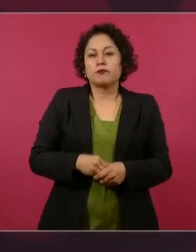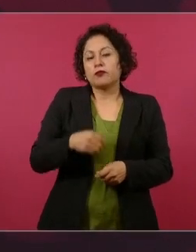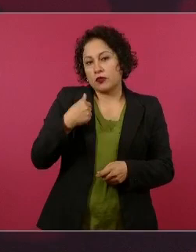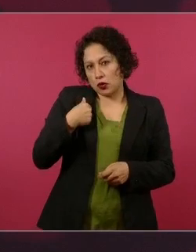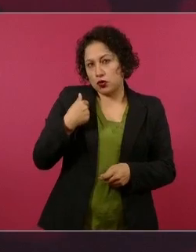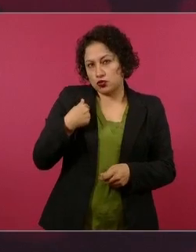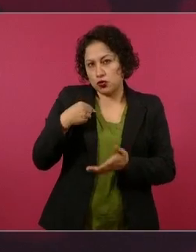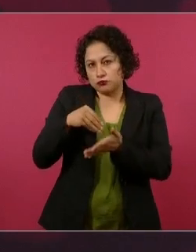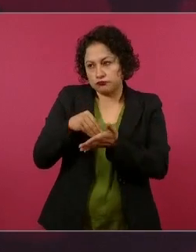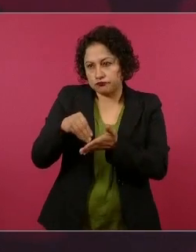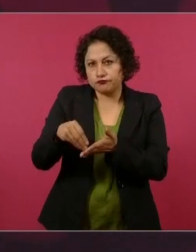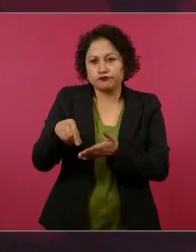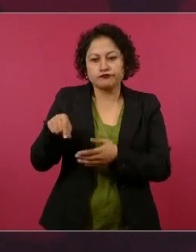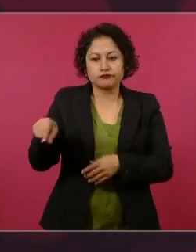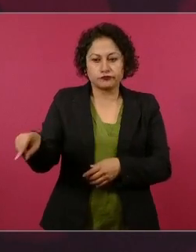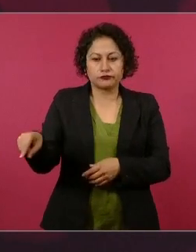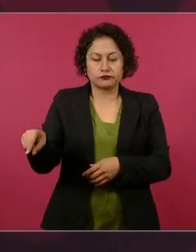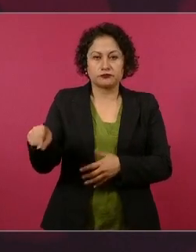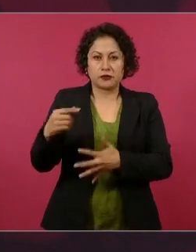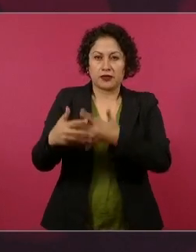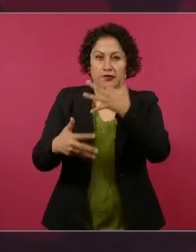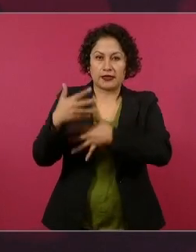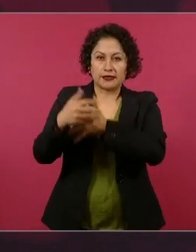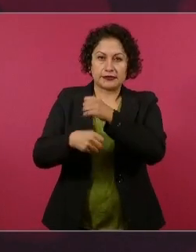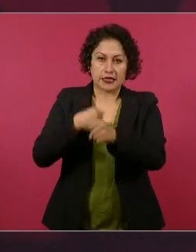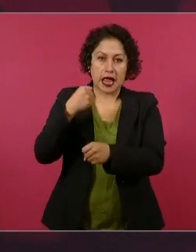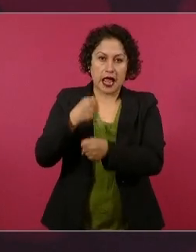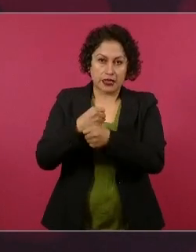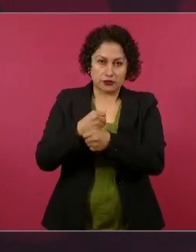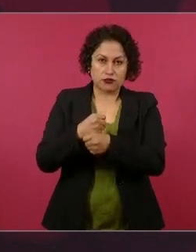tengo de 15 años